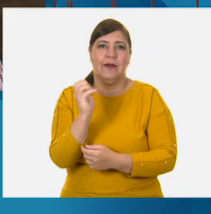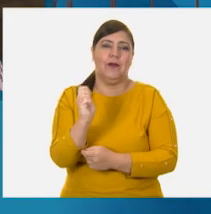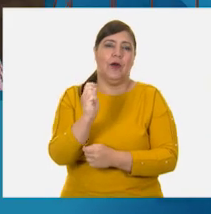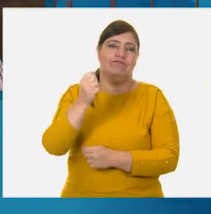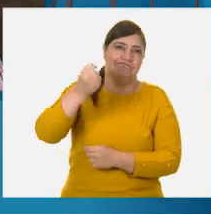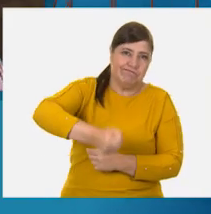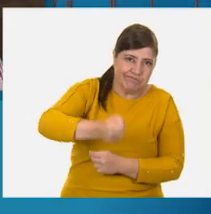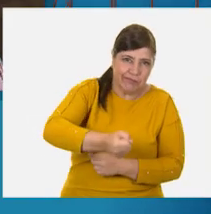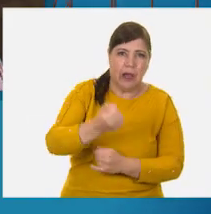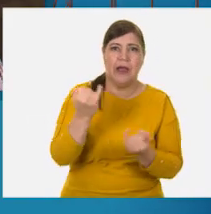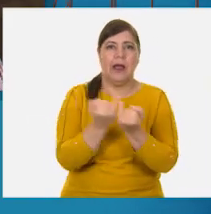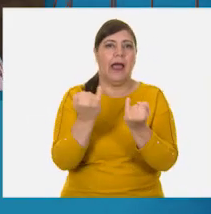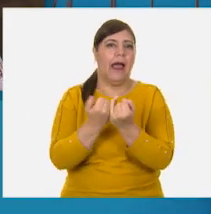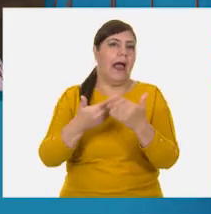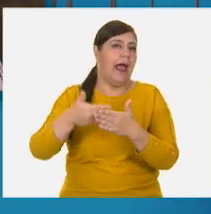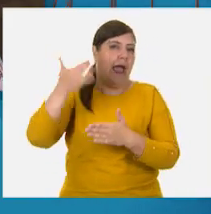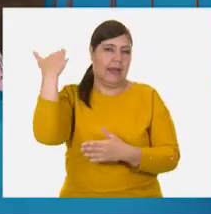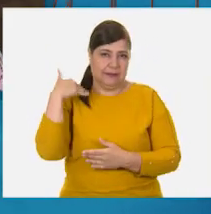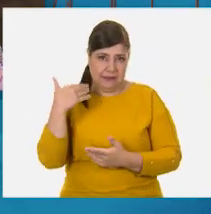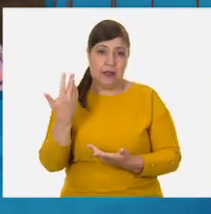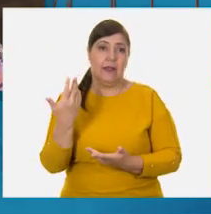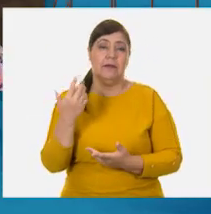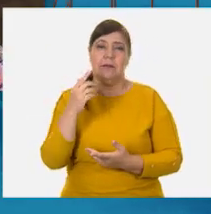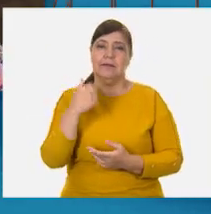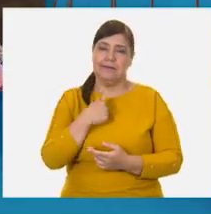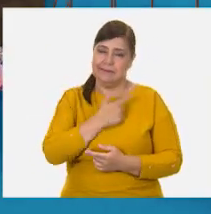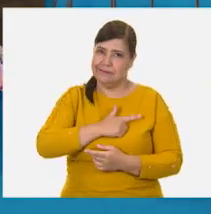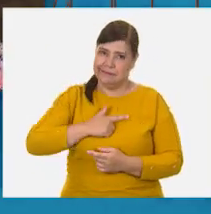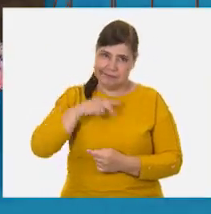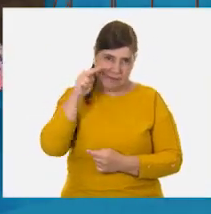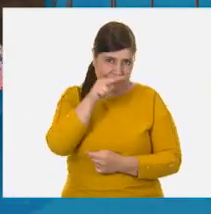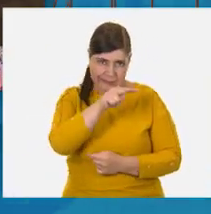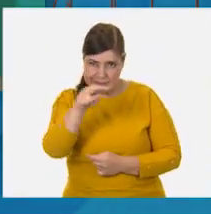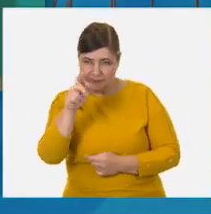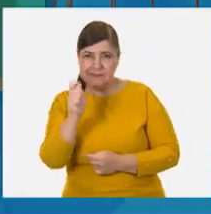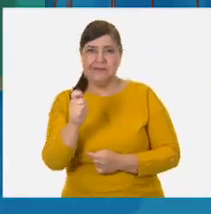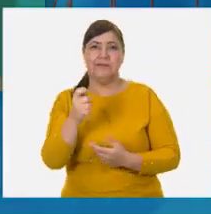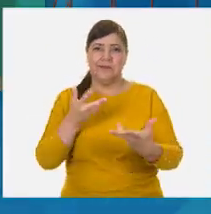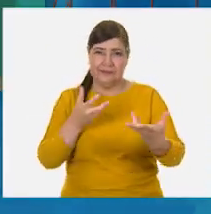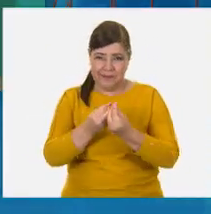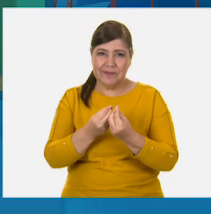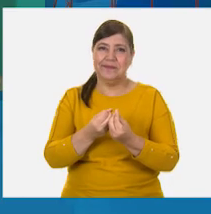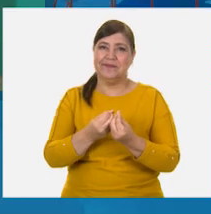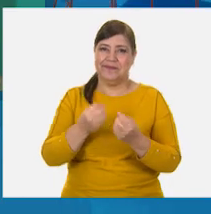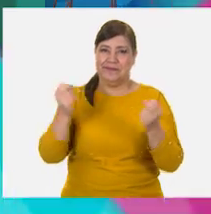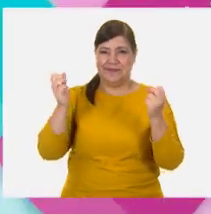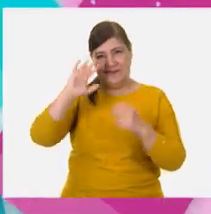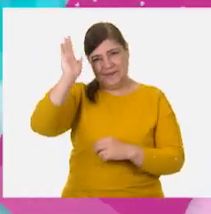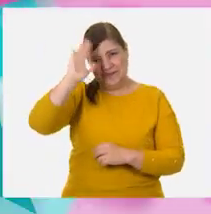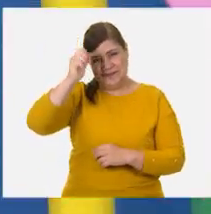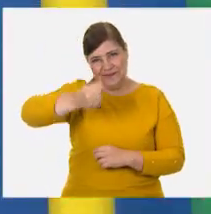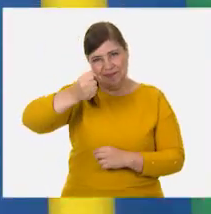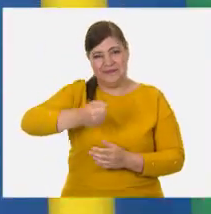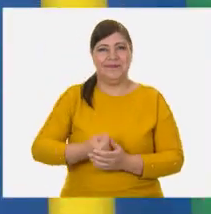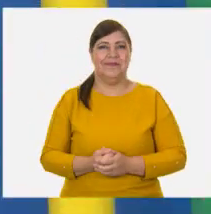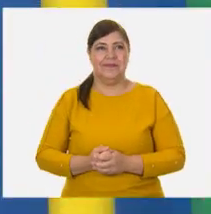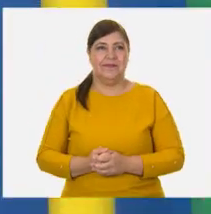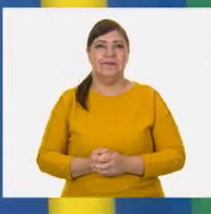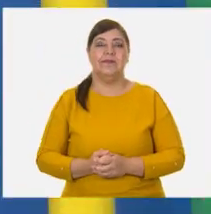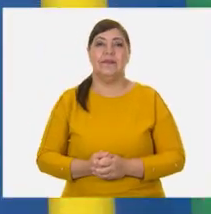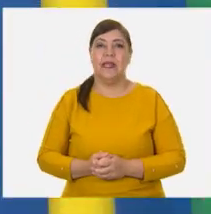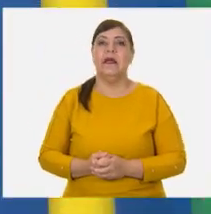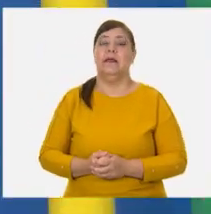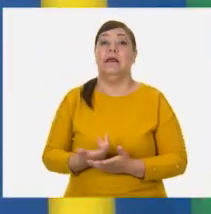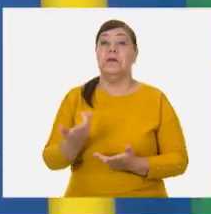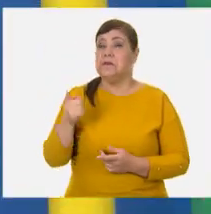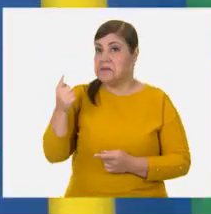la mano como en viejos tiempos. Me ha dado mucho gusto estar con ustedes y bueno, muchos saludos. ¿Qué te